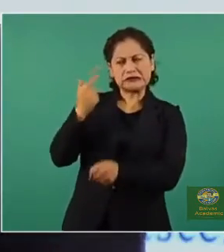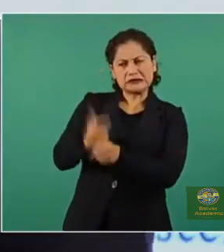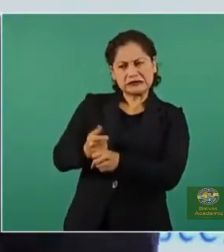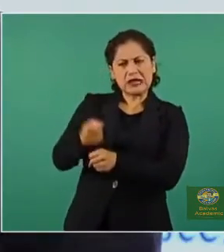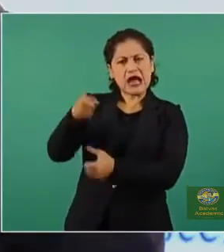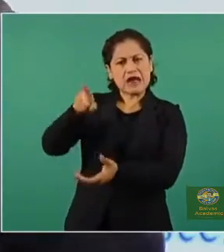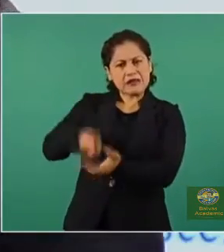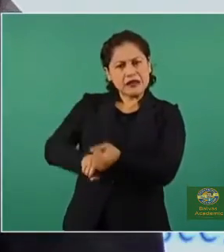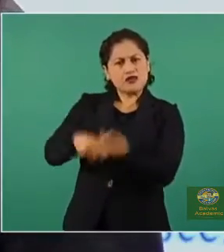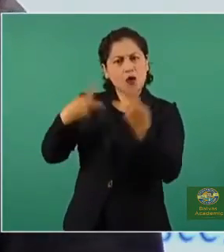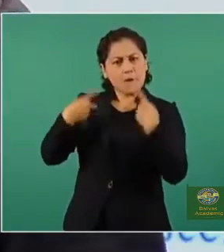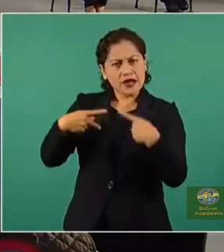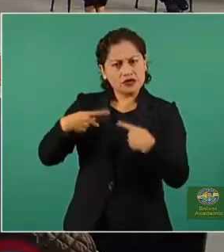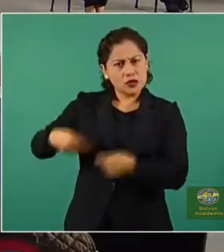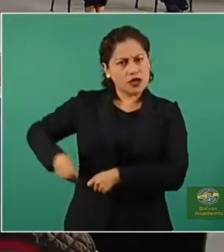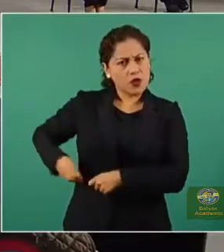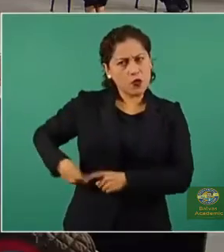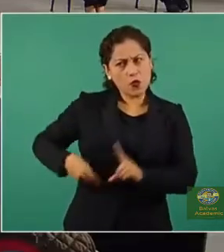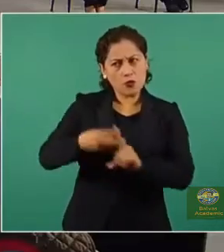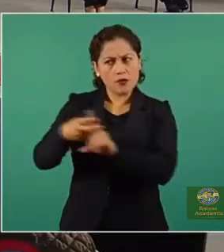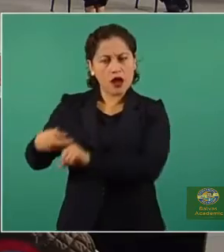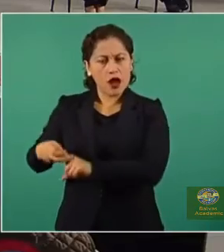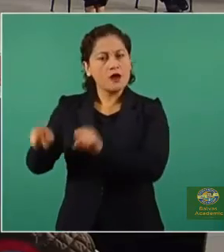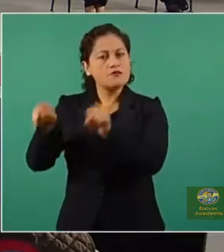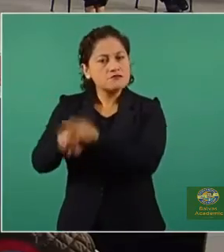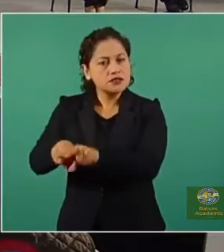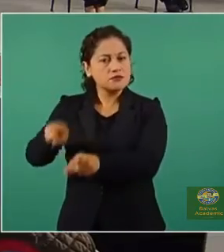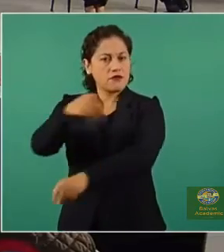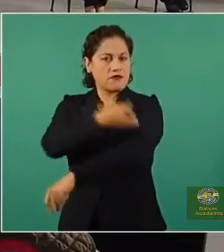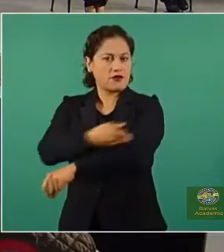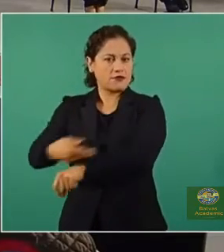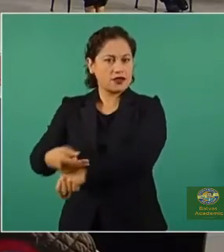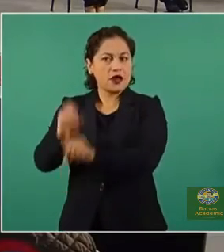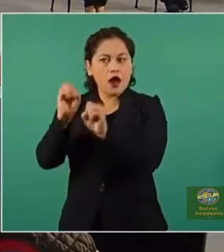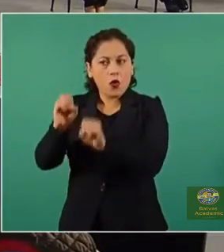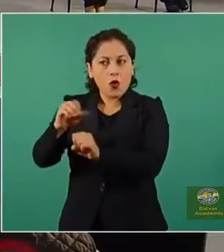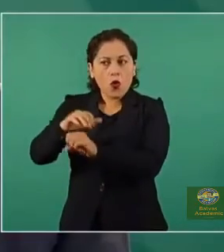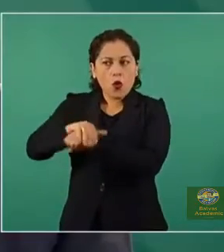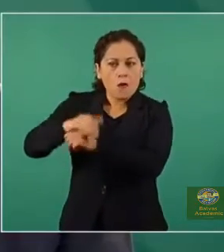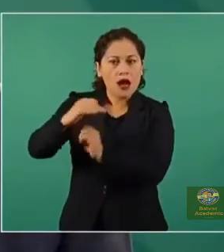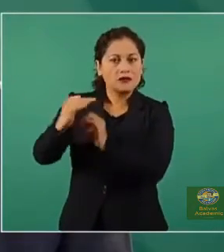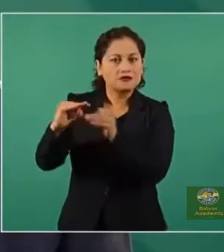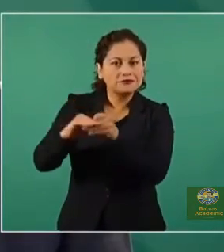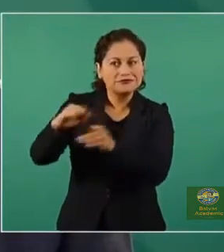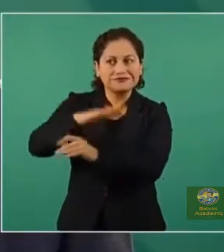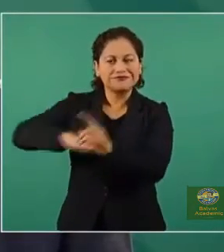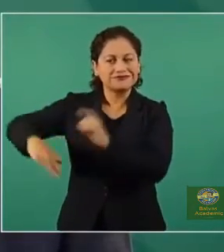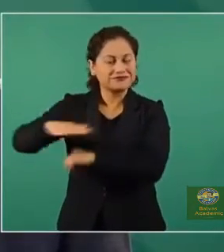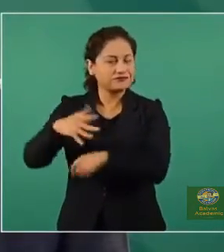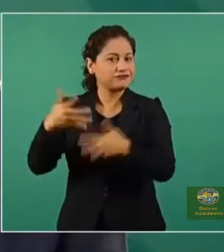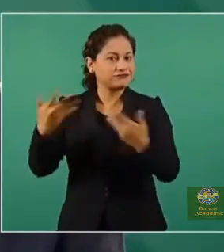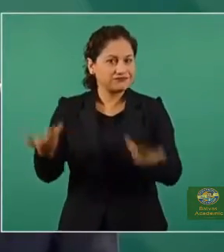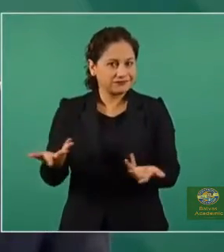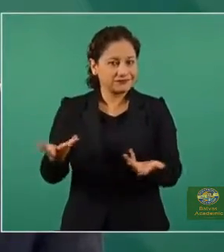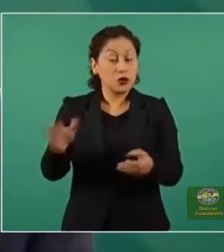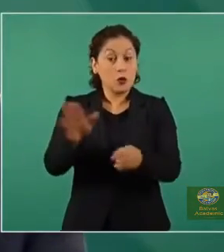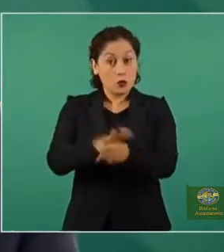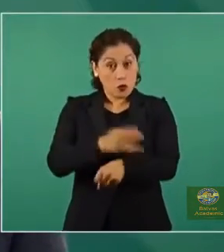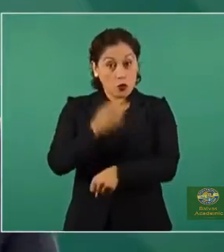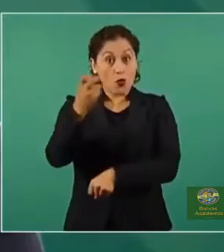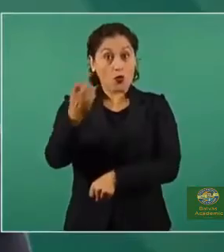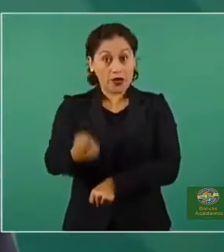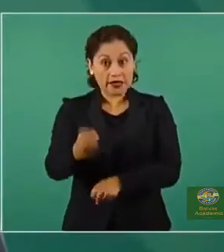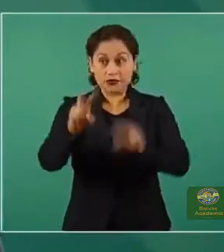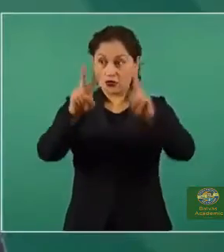o de parentesco con la víctima. Por eso, desde el ámbito de los derechos humanos y la protección